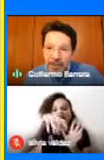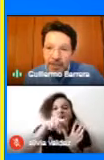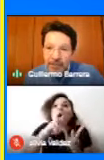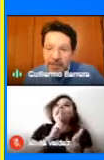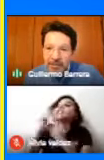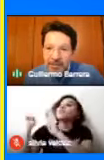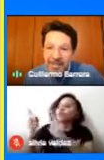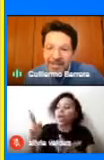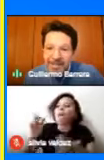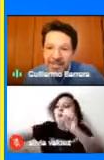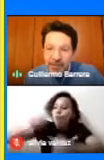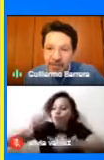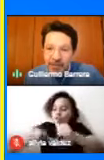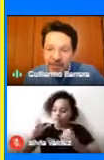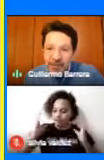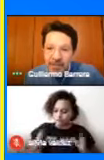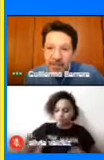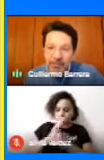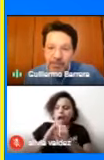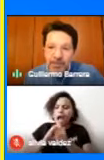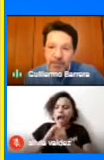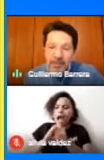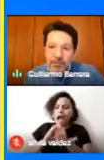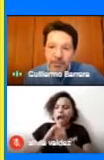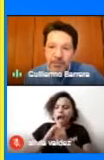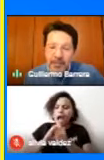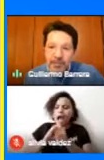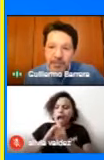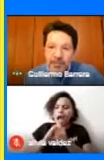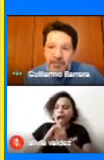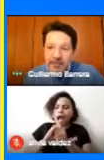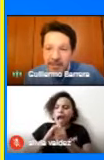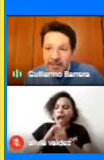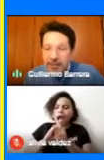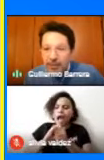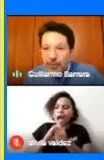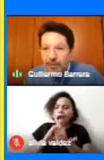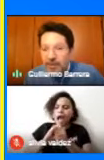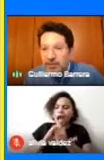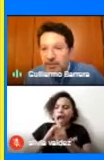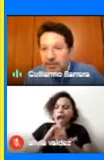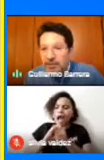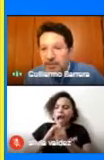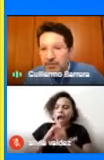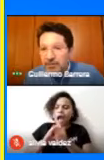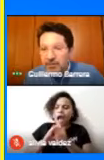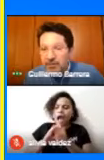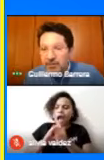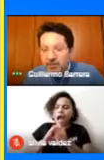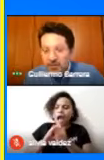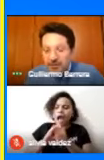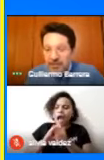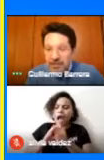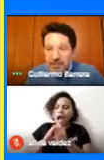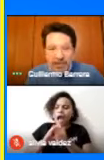los ciudadanos de hacerle seguimiento a las políticas públicas sin la intermediación de terceros.